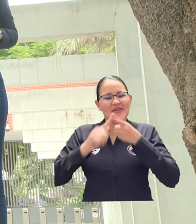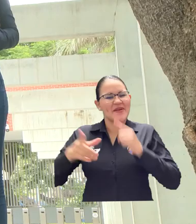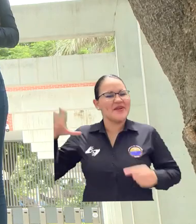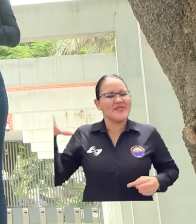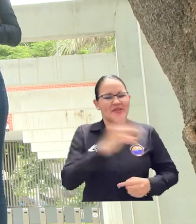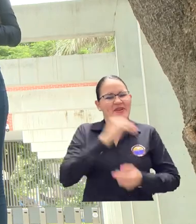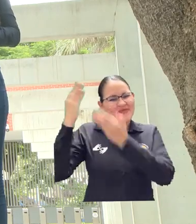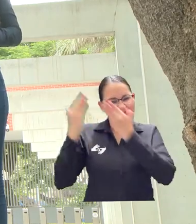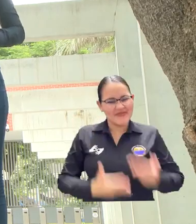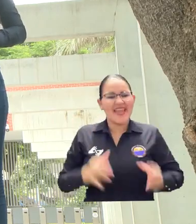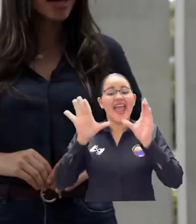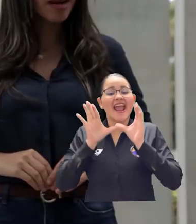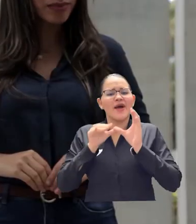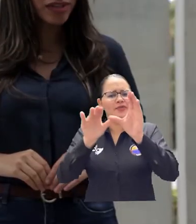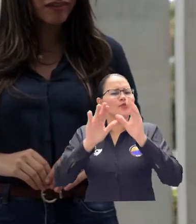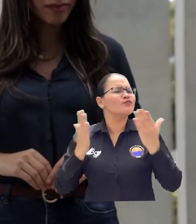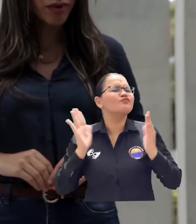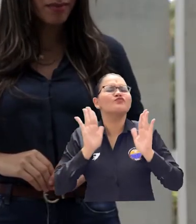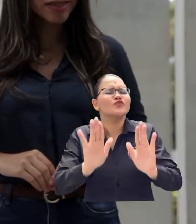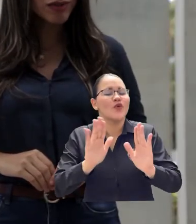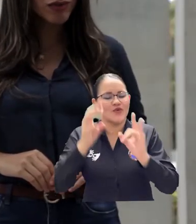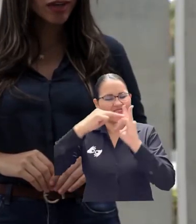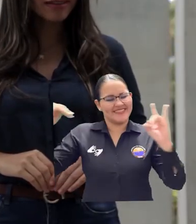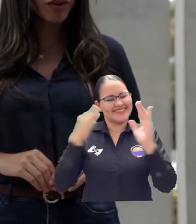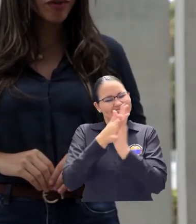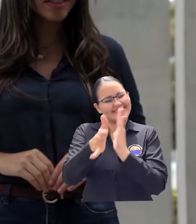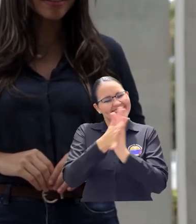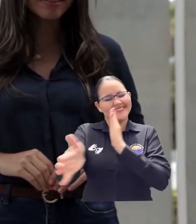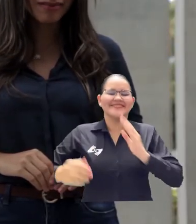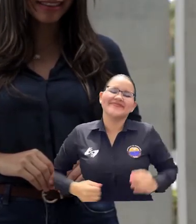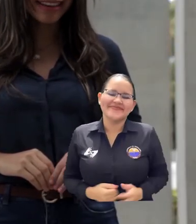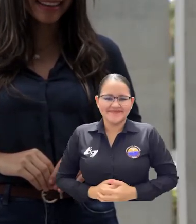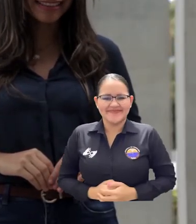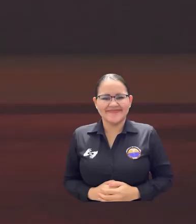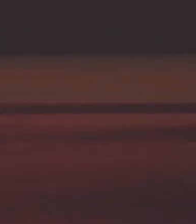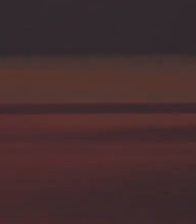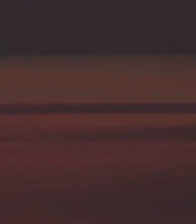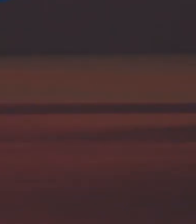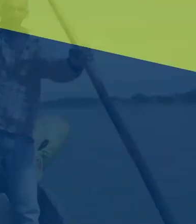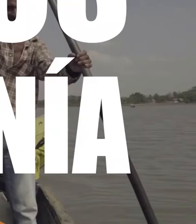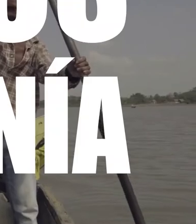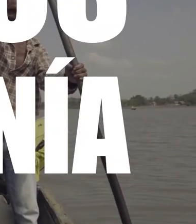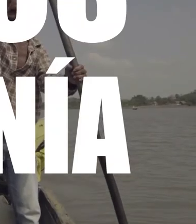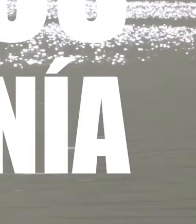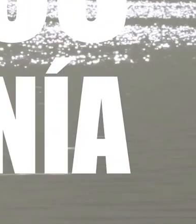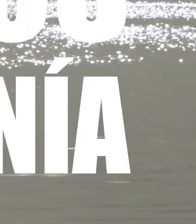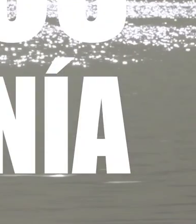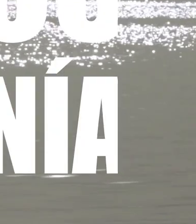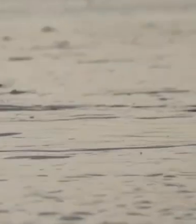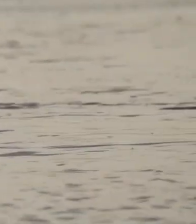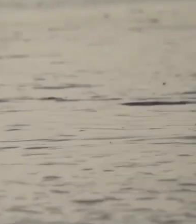¿Qué tal, amigos? Sean todos bienvenidos al Campus TV, programa institucional de la Universidad del Magdalena.